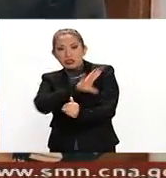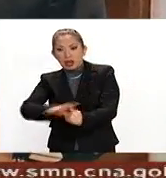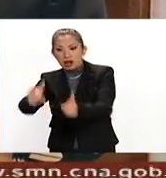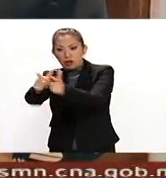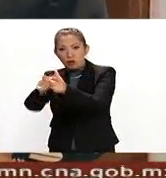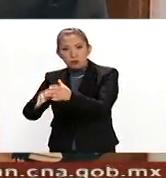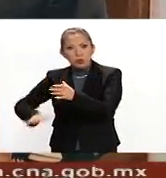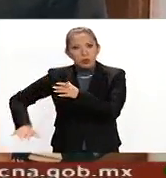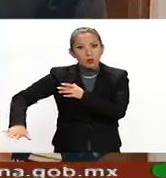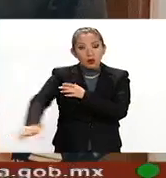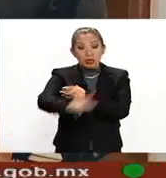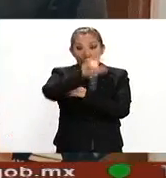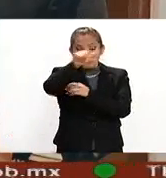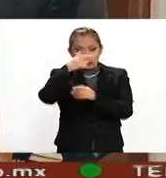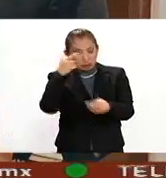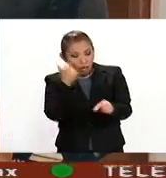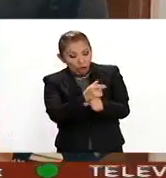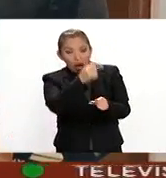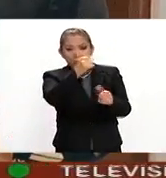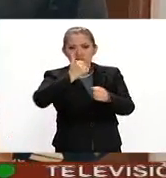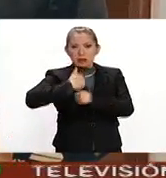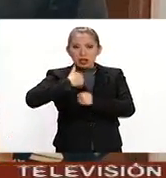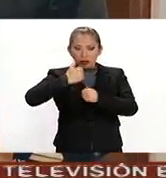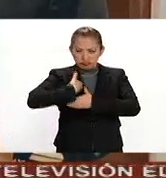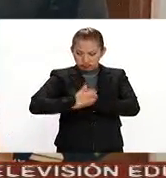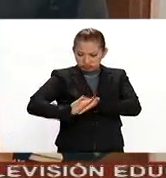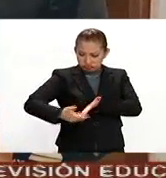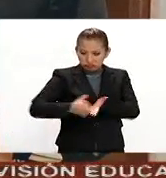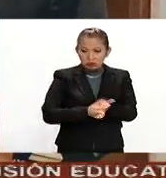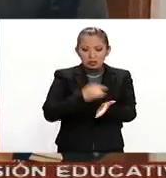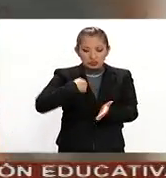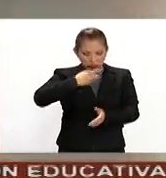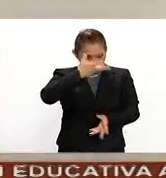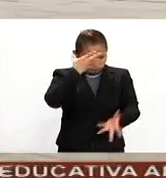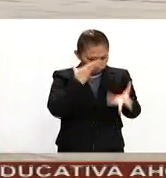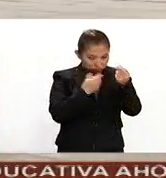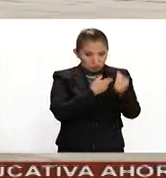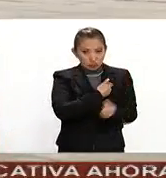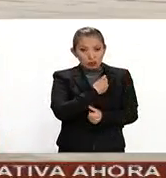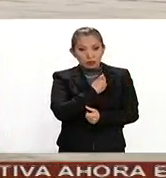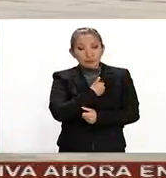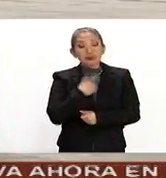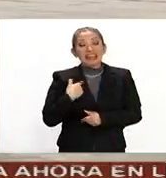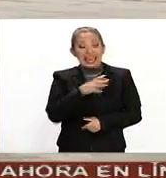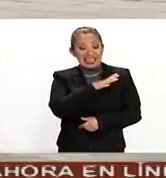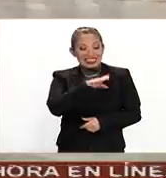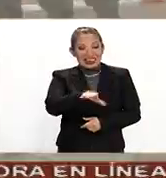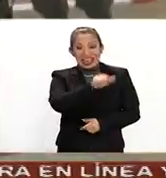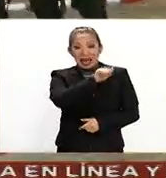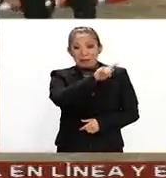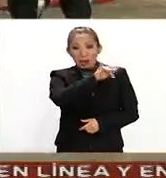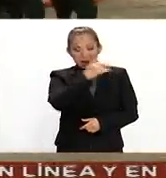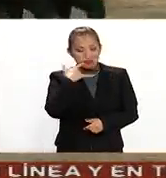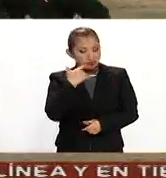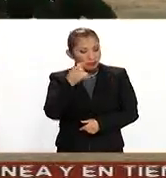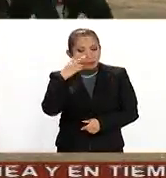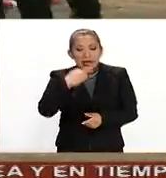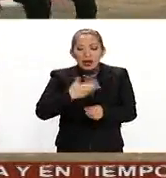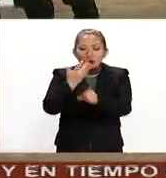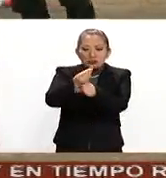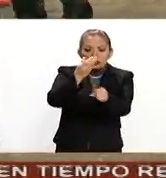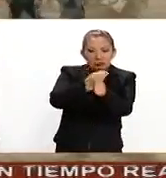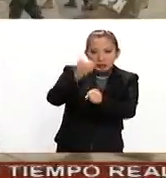división. Llegó a distinguirse como un militar valiente y autodidacta. Destacó que el general Amaro se esforzó por mejorar